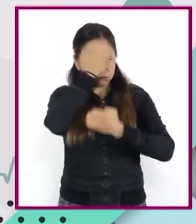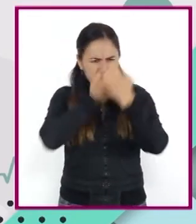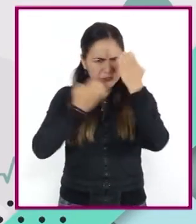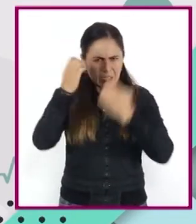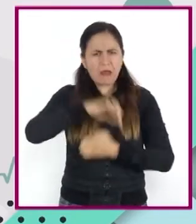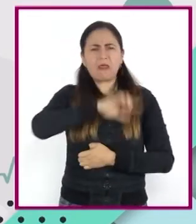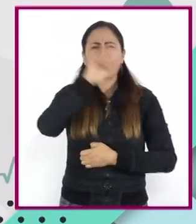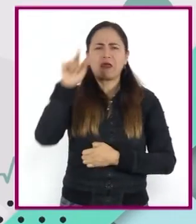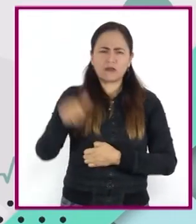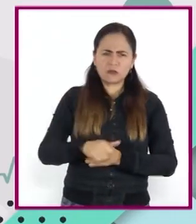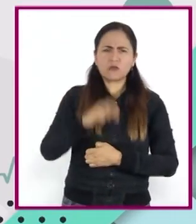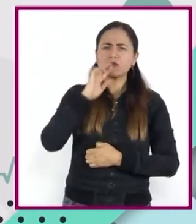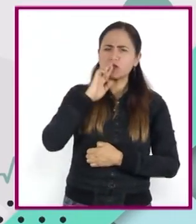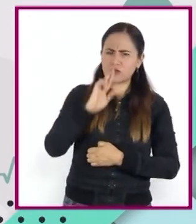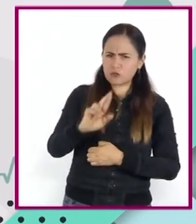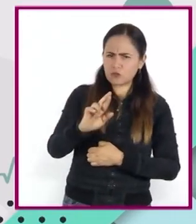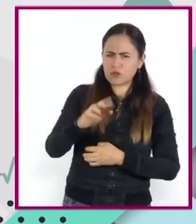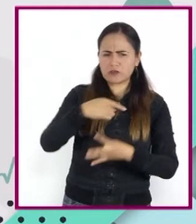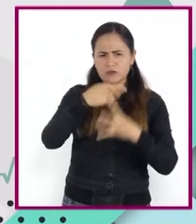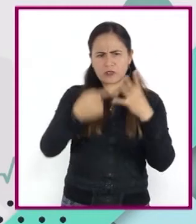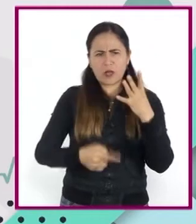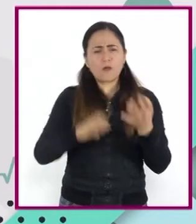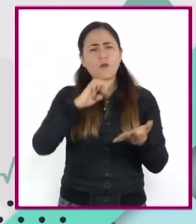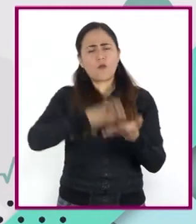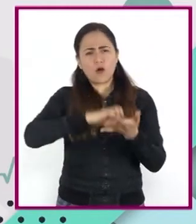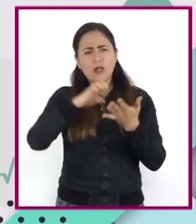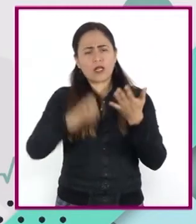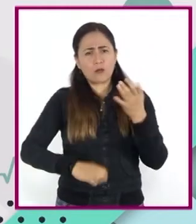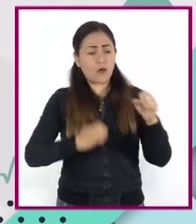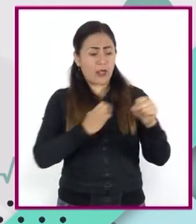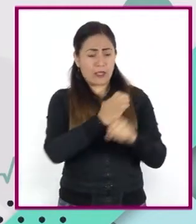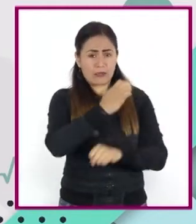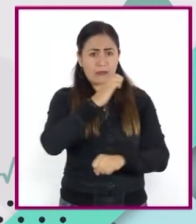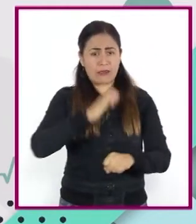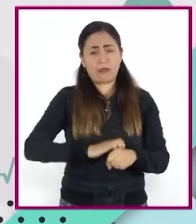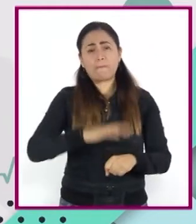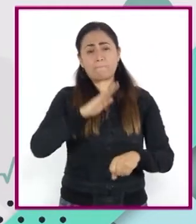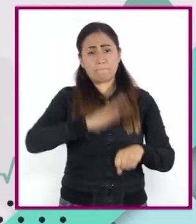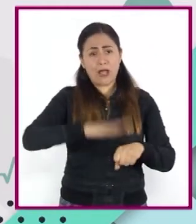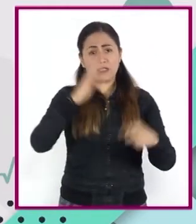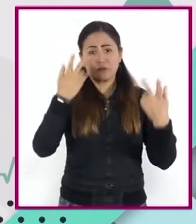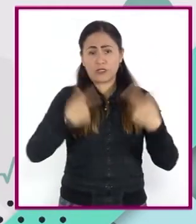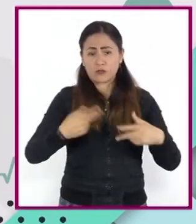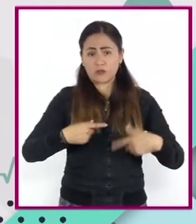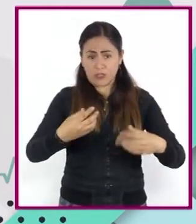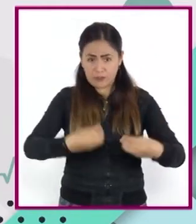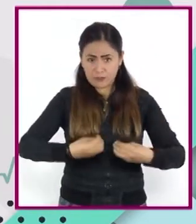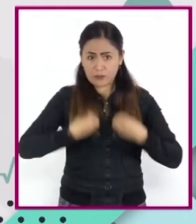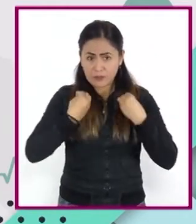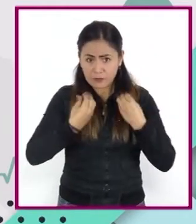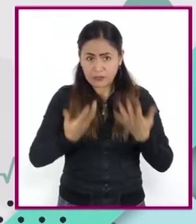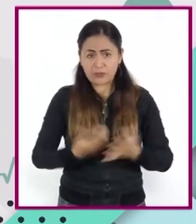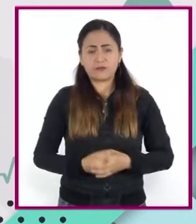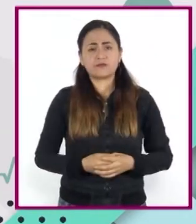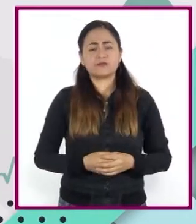ciertas preguntas. Por ejemplo, ¿cuál es la entidad federativa con menor población? ¿Qué entidad tiene mayor